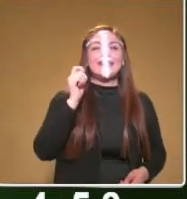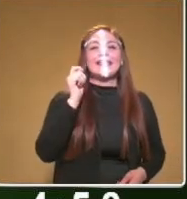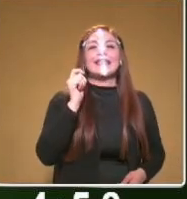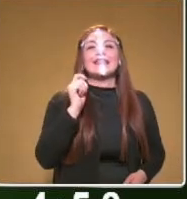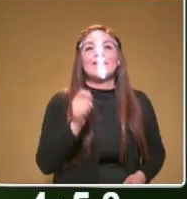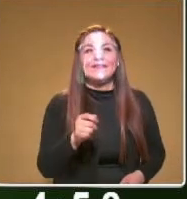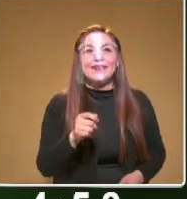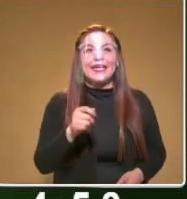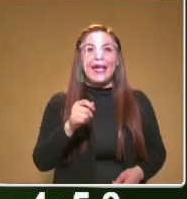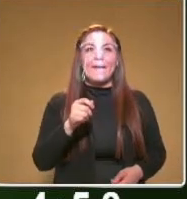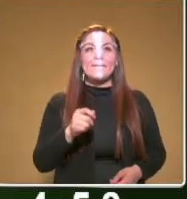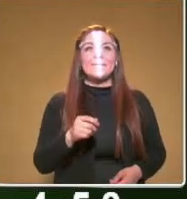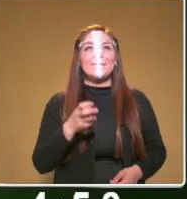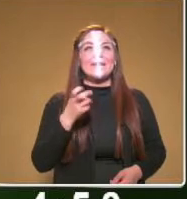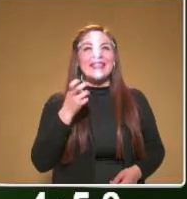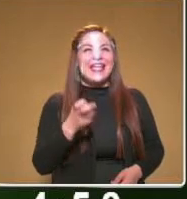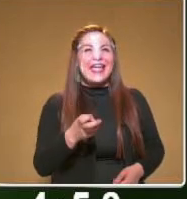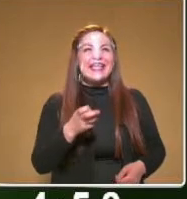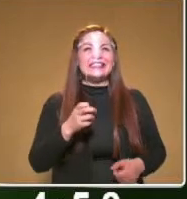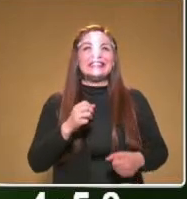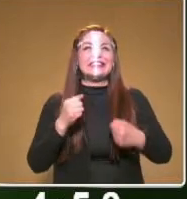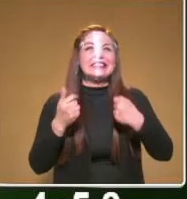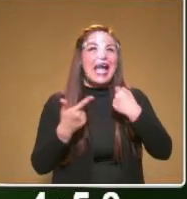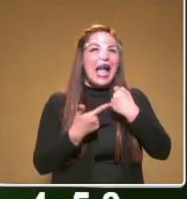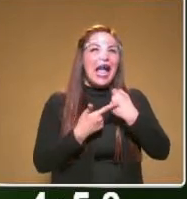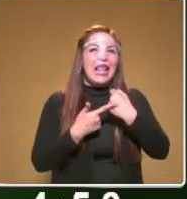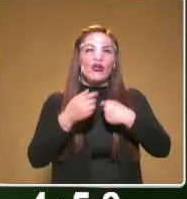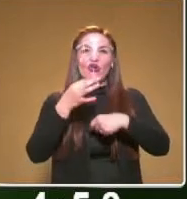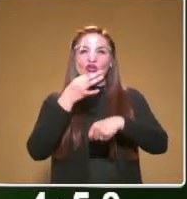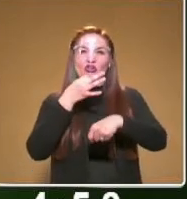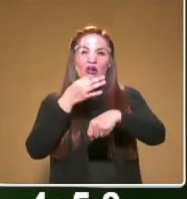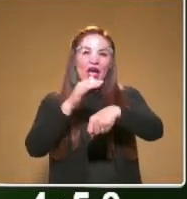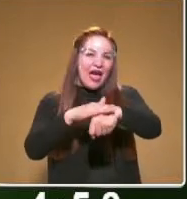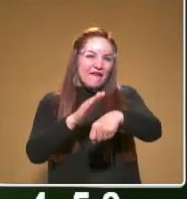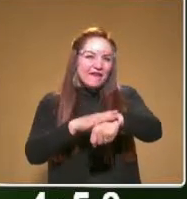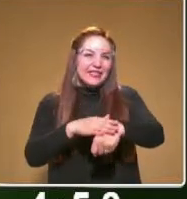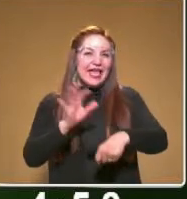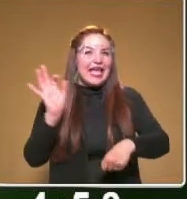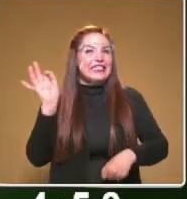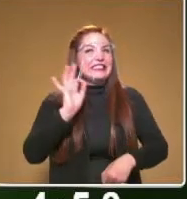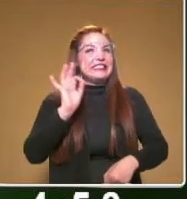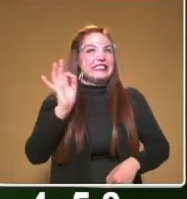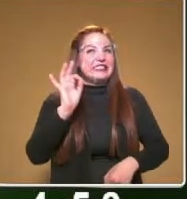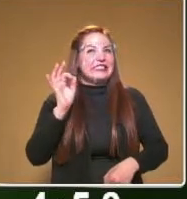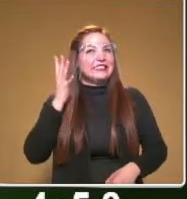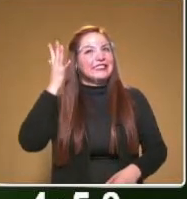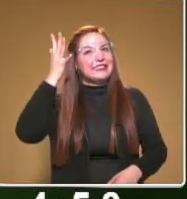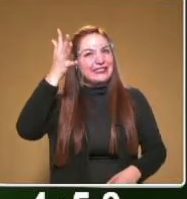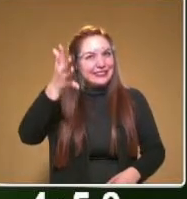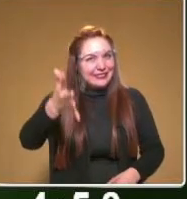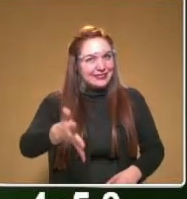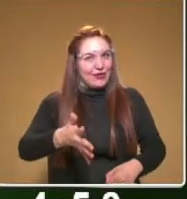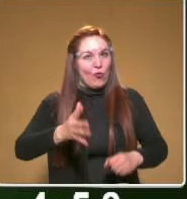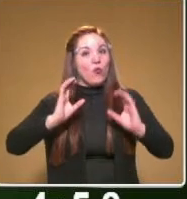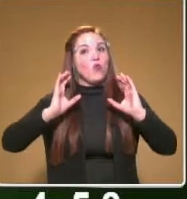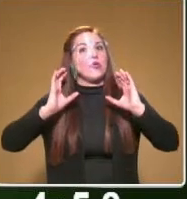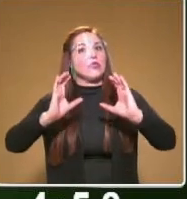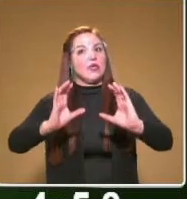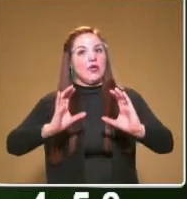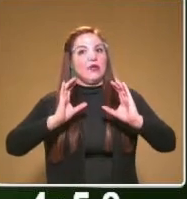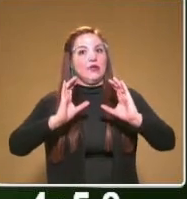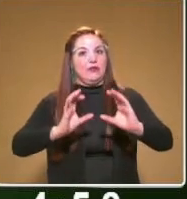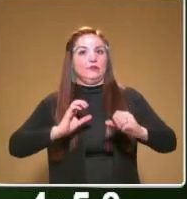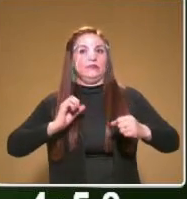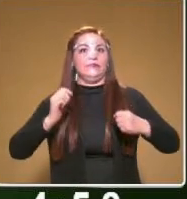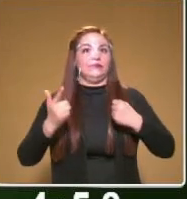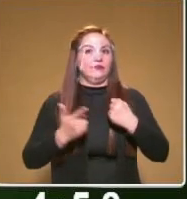el indicio o señal que advierte un suceso del futuro. ¿A qué voy con esto, maestra? Todos en la vida siempre hemos